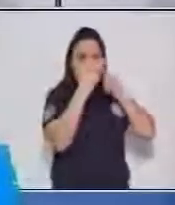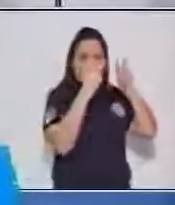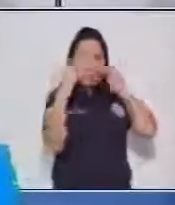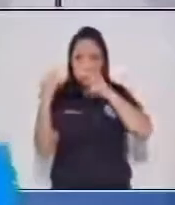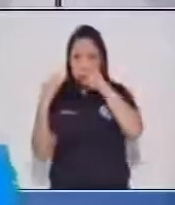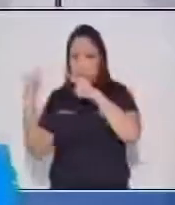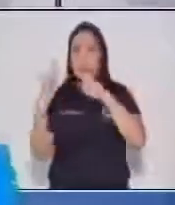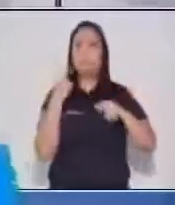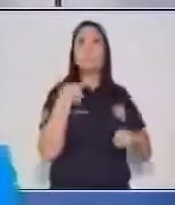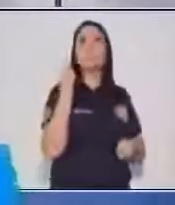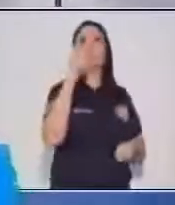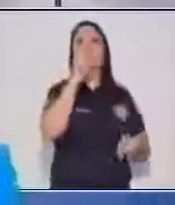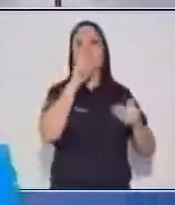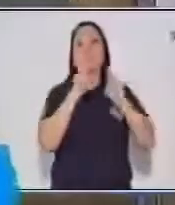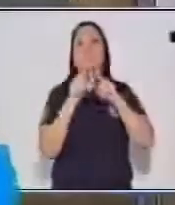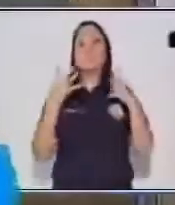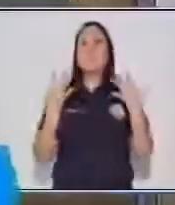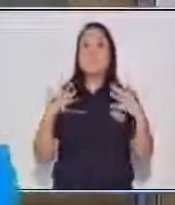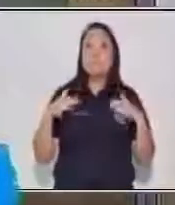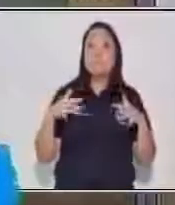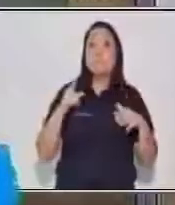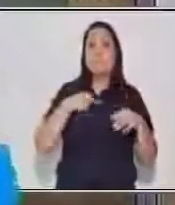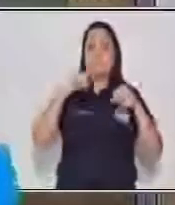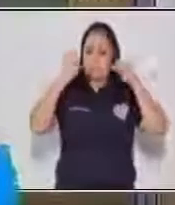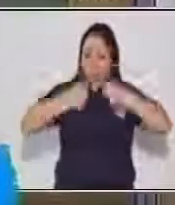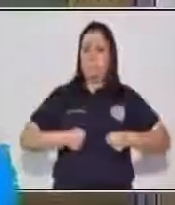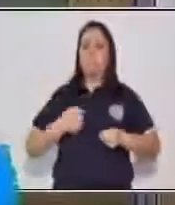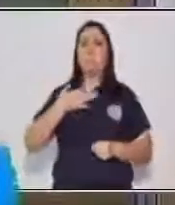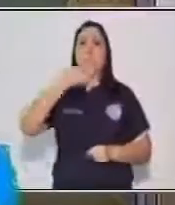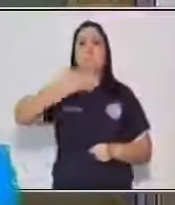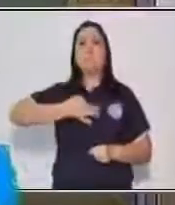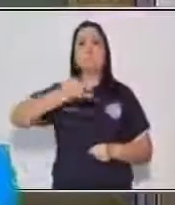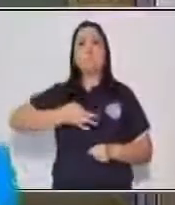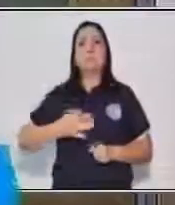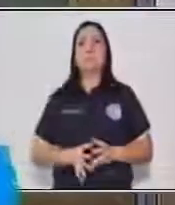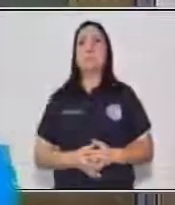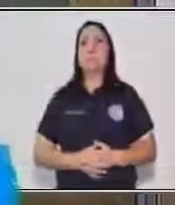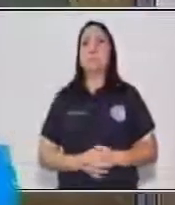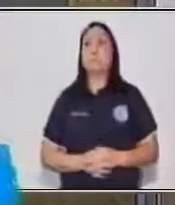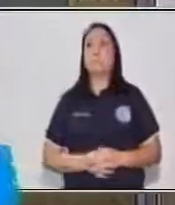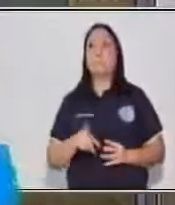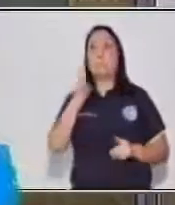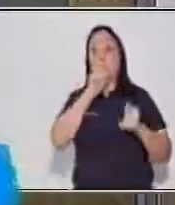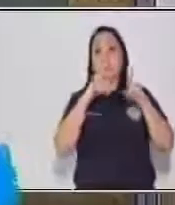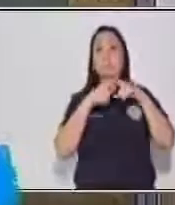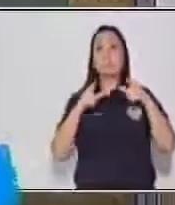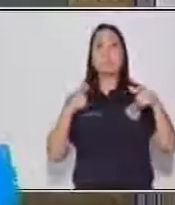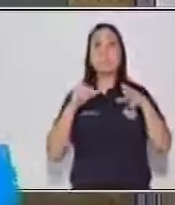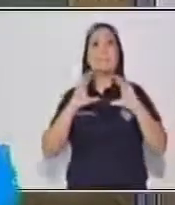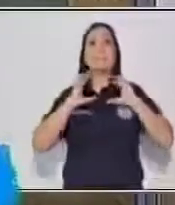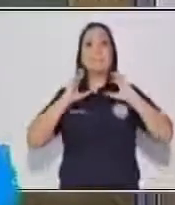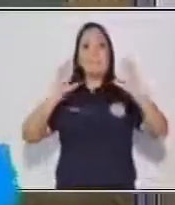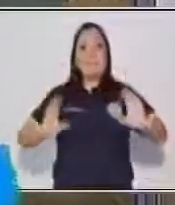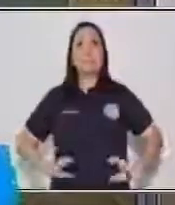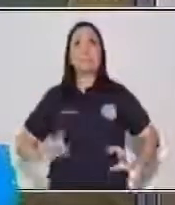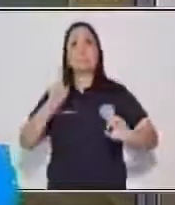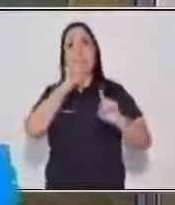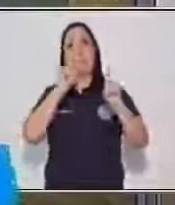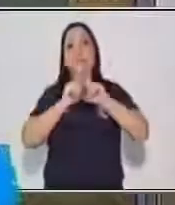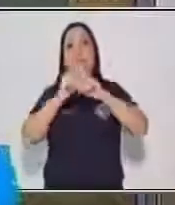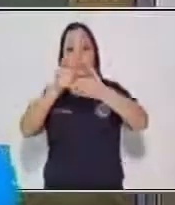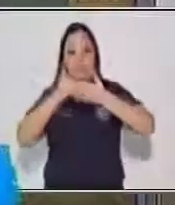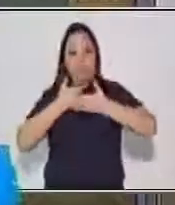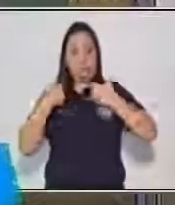Entonces, aunque te pongas nervioso, debes demostrar seguridad en ti mismo. El lenguaje corporal también te ayuda en